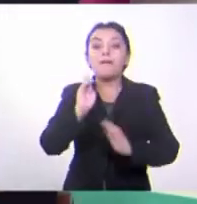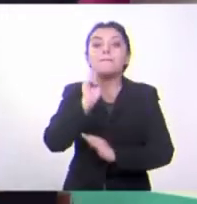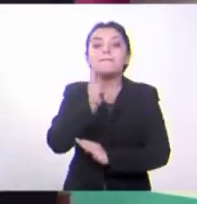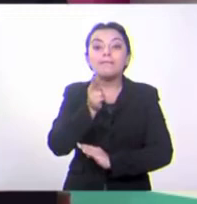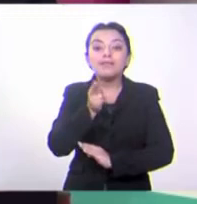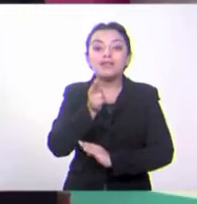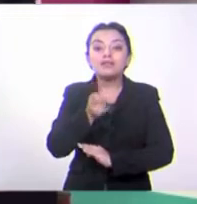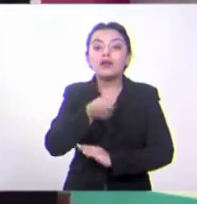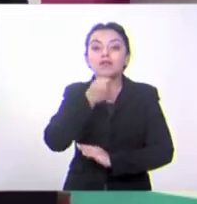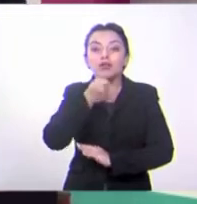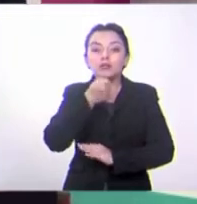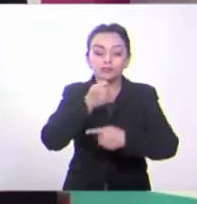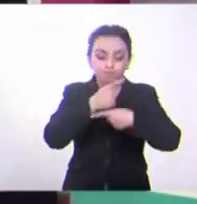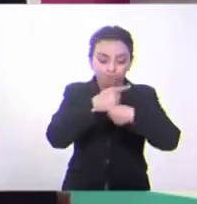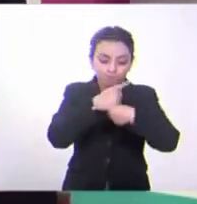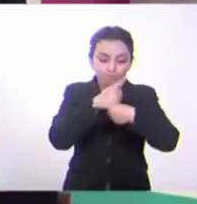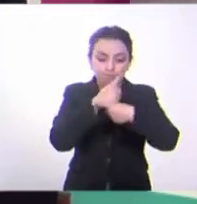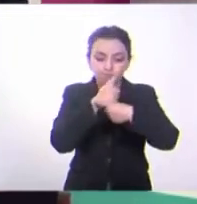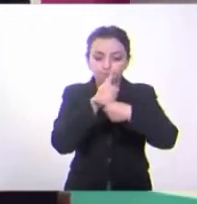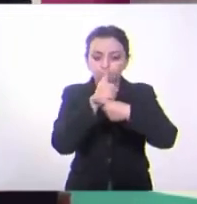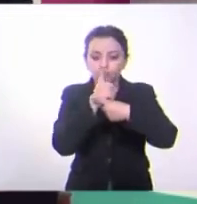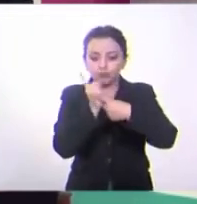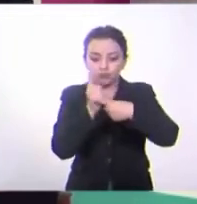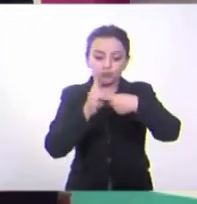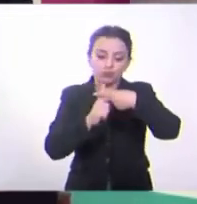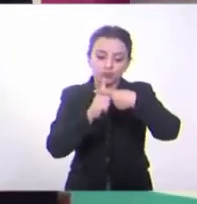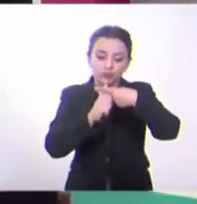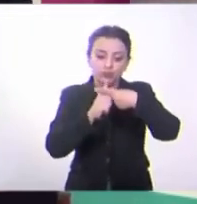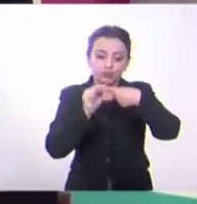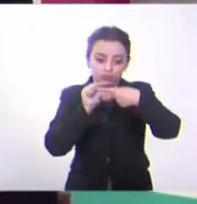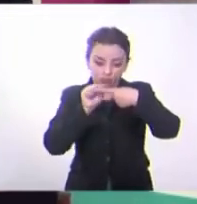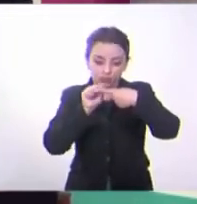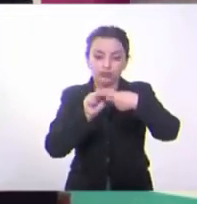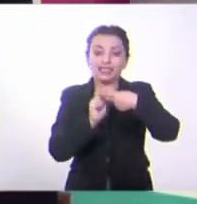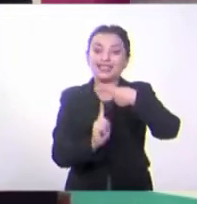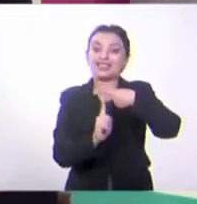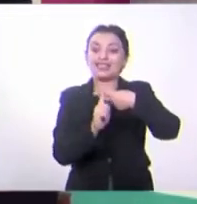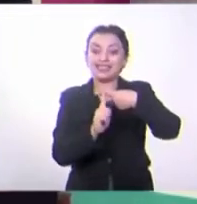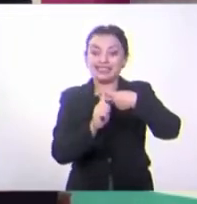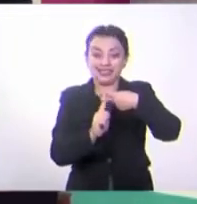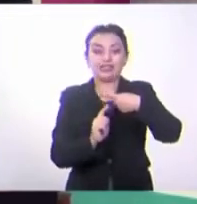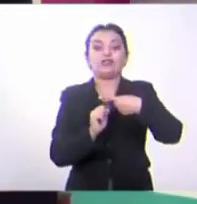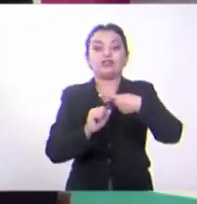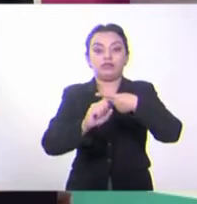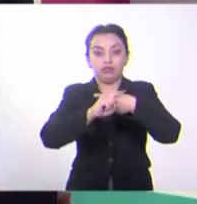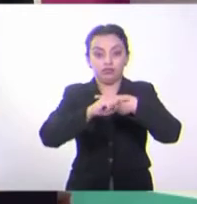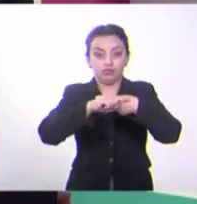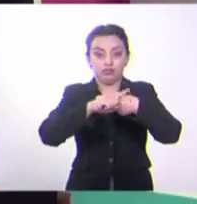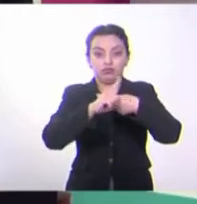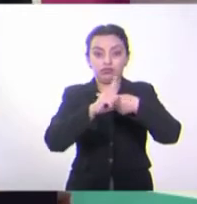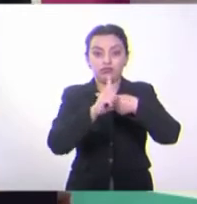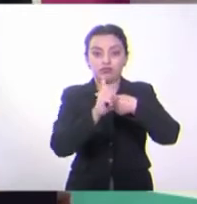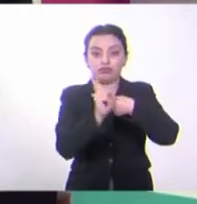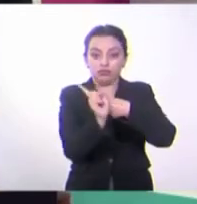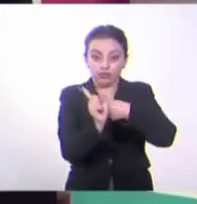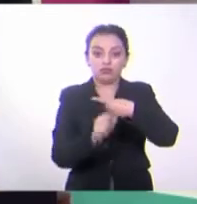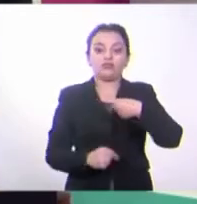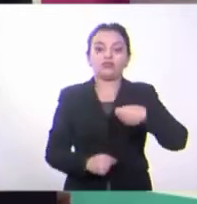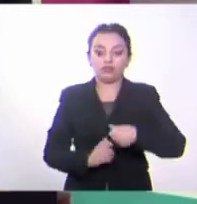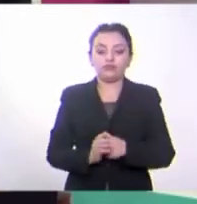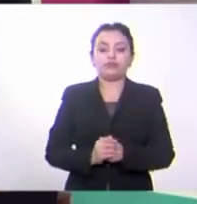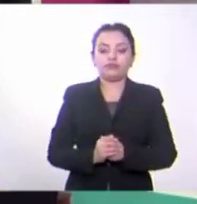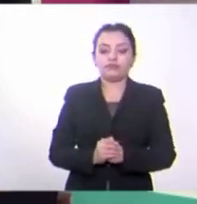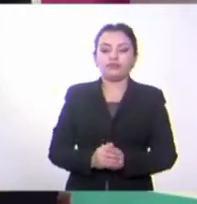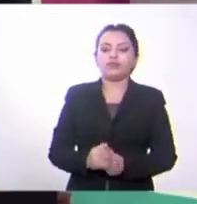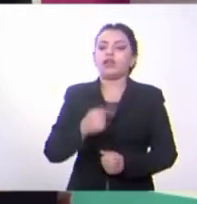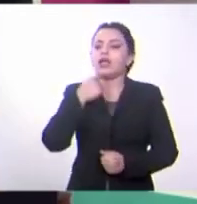entonces, Alejandra? Pues verifiquemos e identifiquemos en este caso quiénes son los ángulos